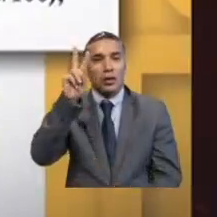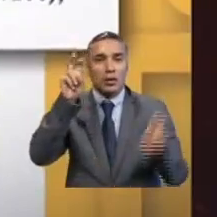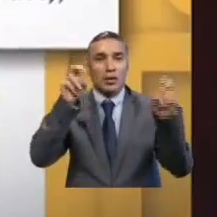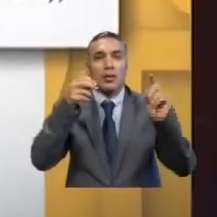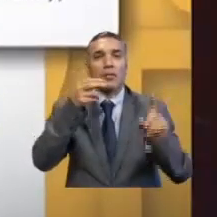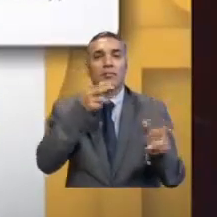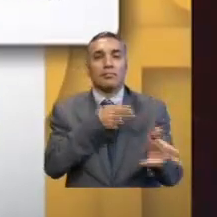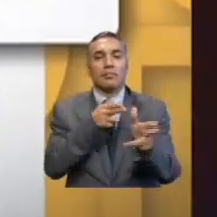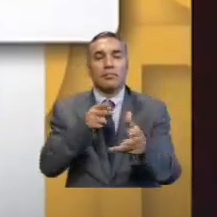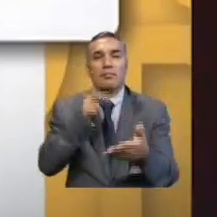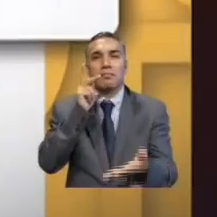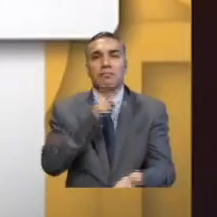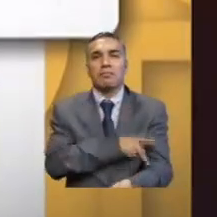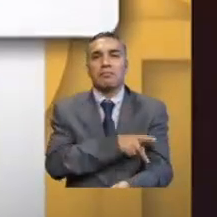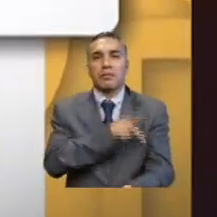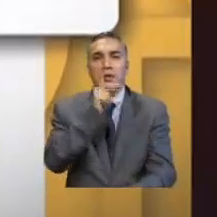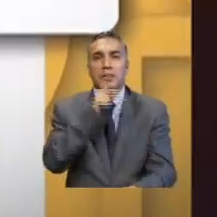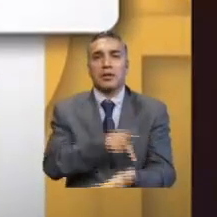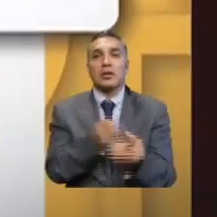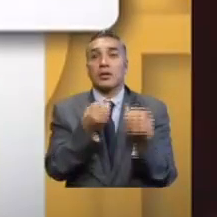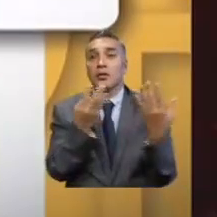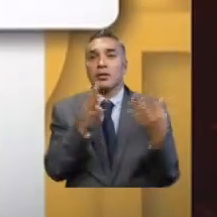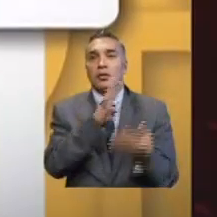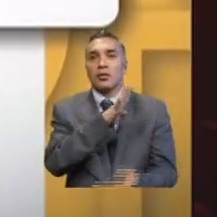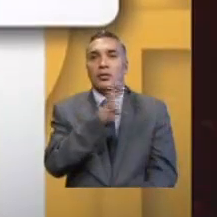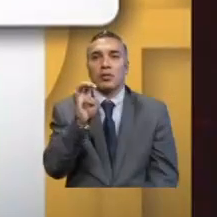batalla de Pichincha, por un valor de